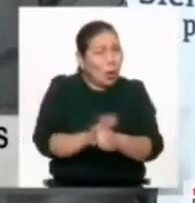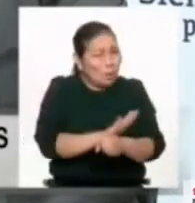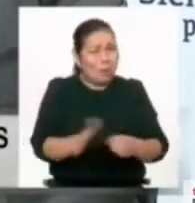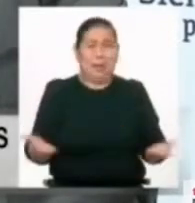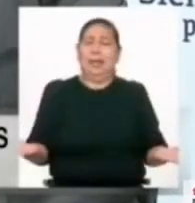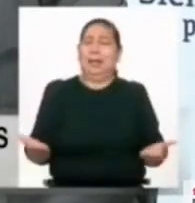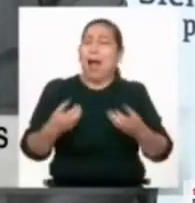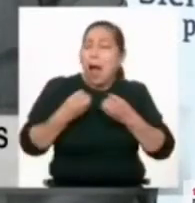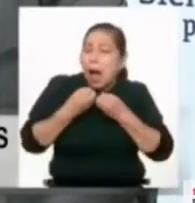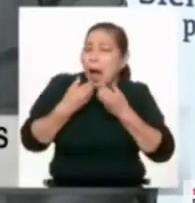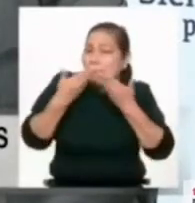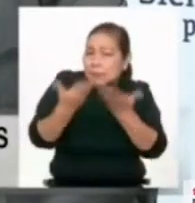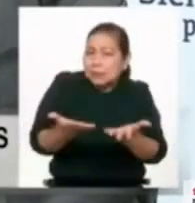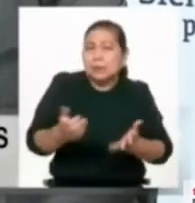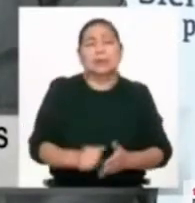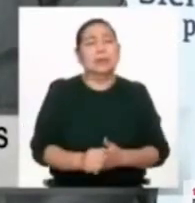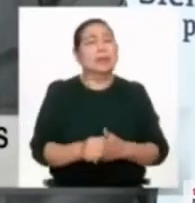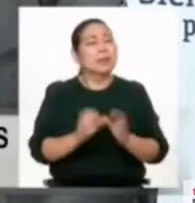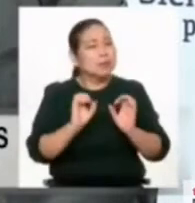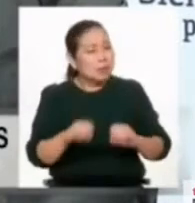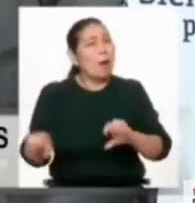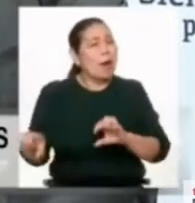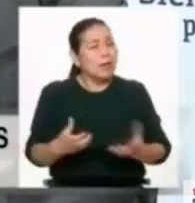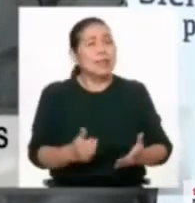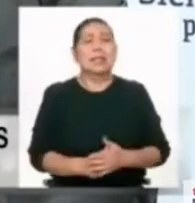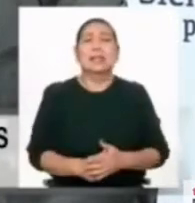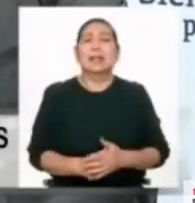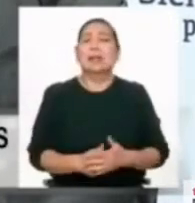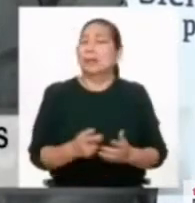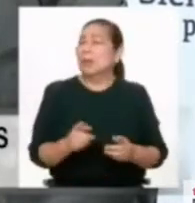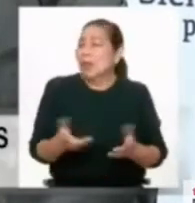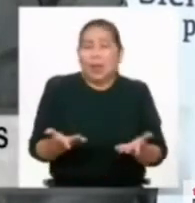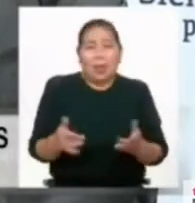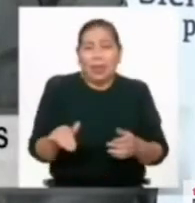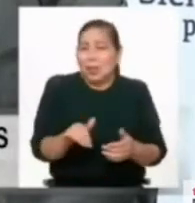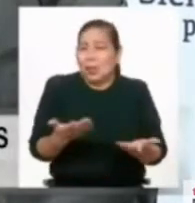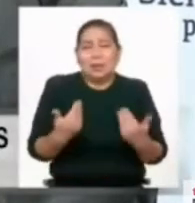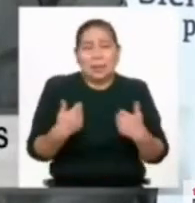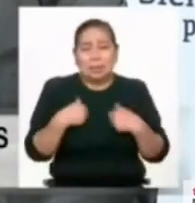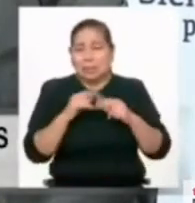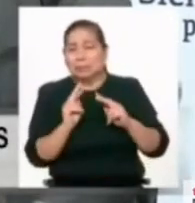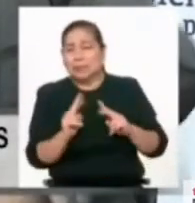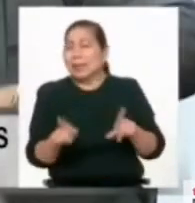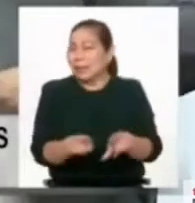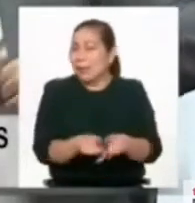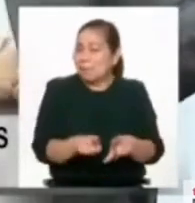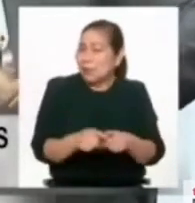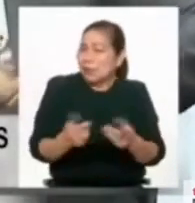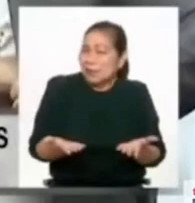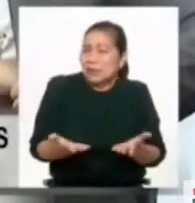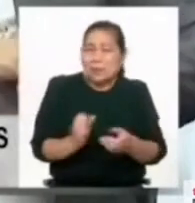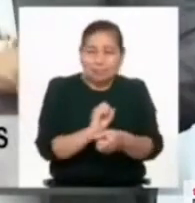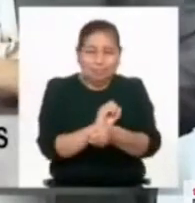completa lo que nosotros informamos, lo que estamos haciendo. Al mismo tiempo, estamos viendo también que por